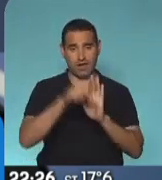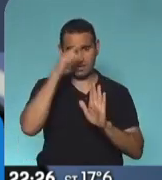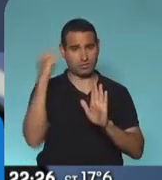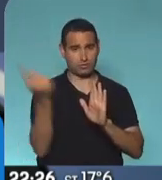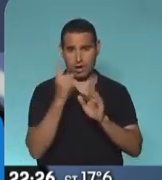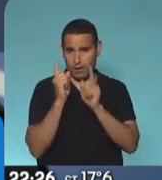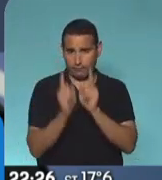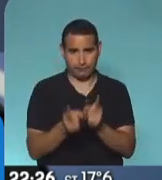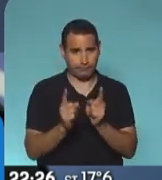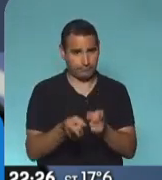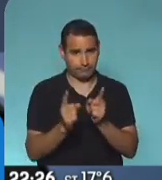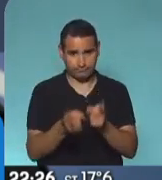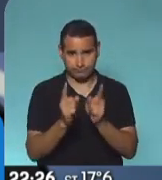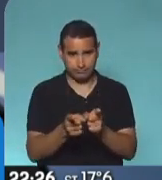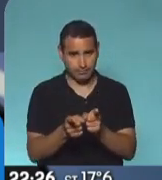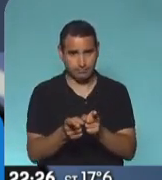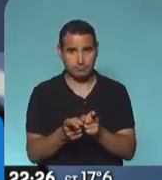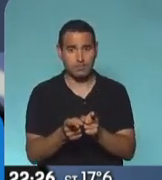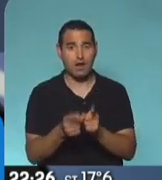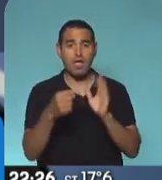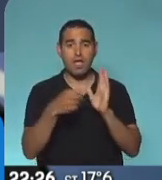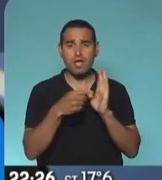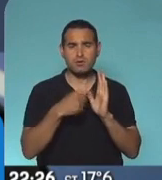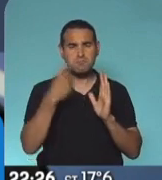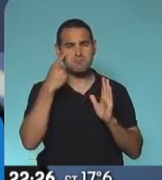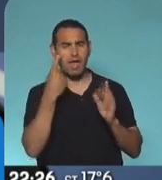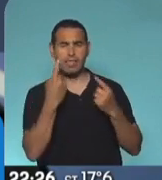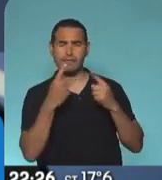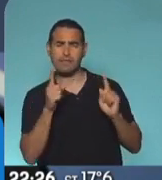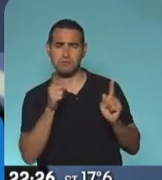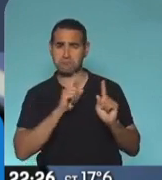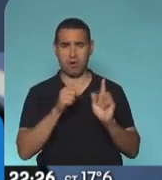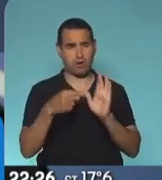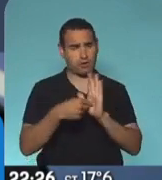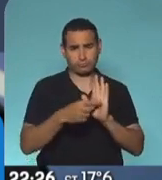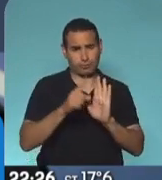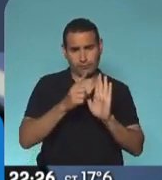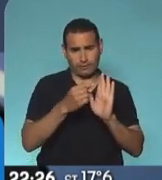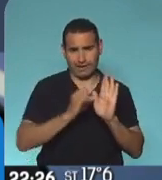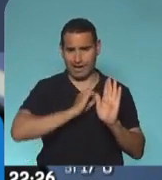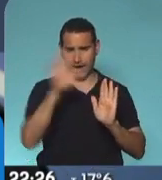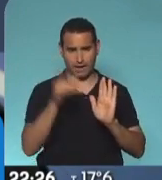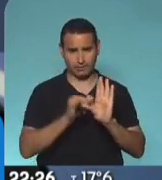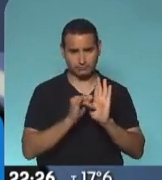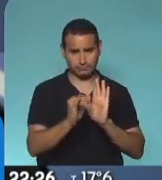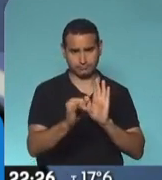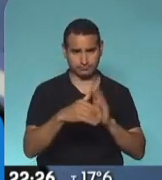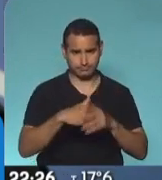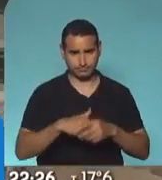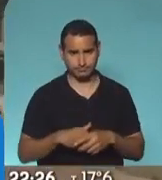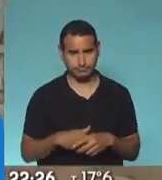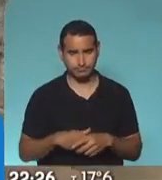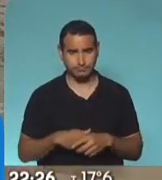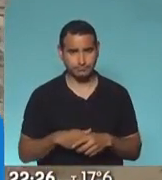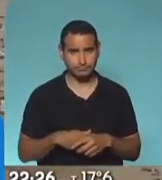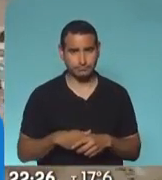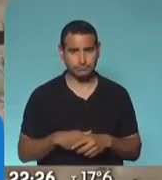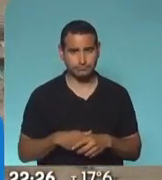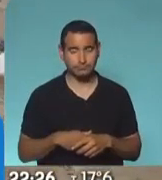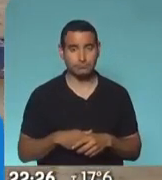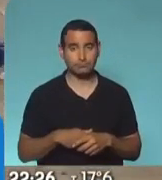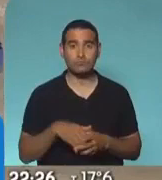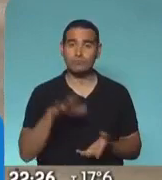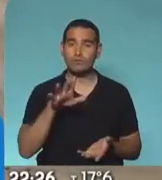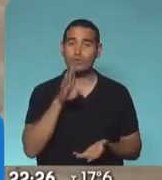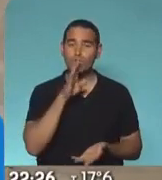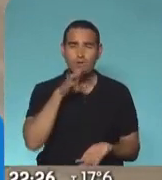international law, nor its interpretation by the International Court of Justice and the Security Council. Los asentamientos